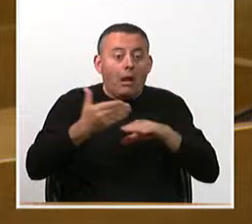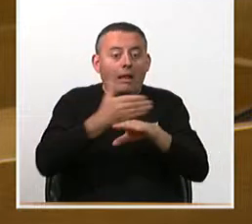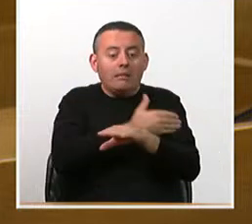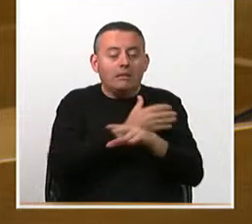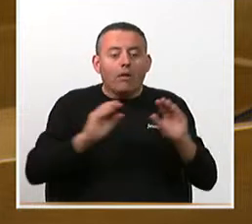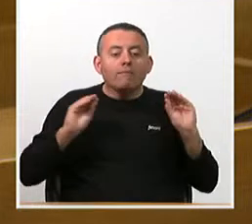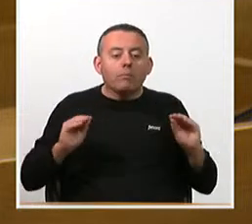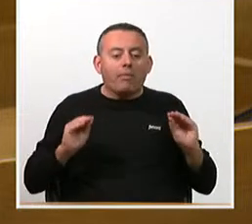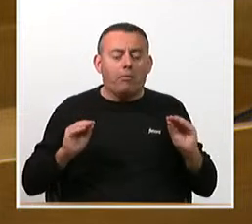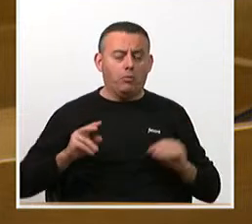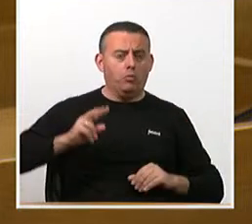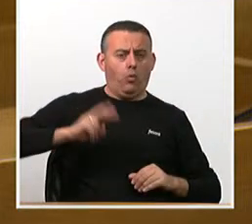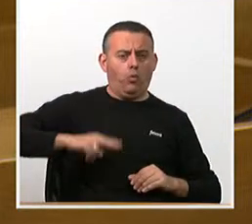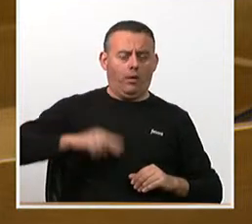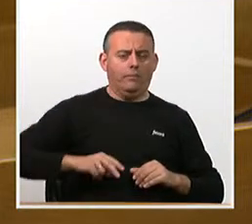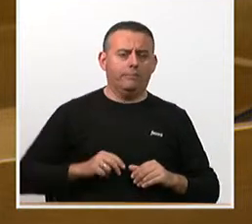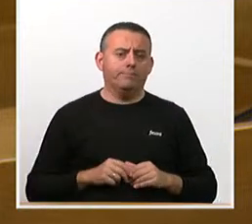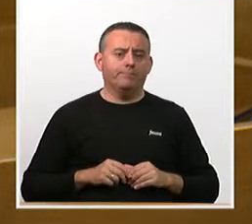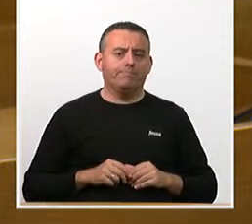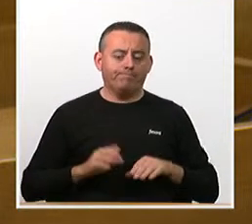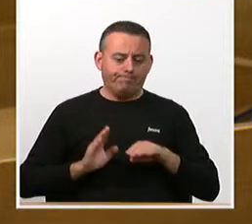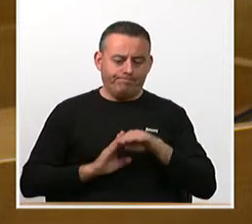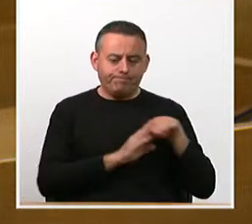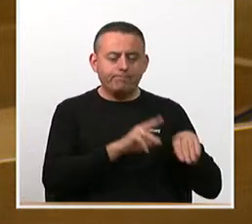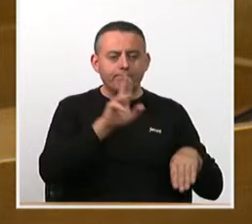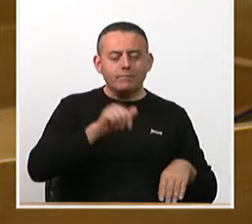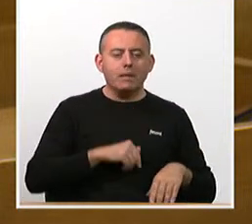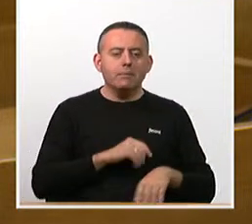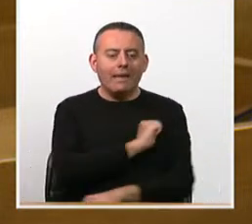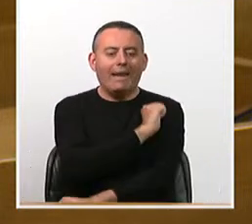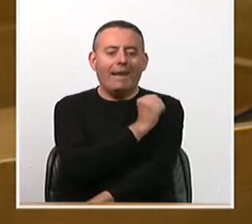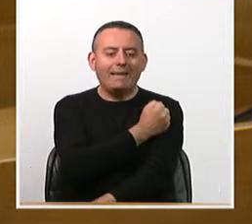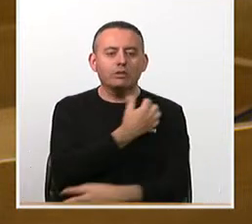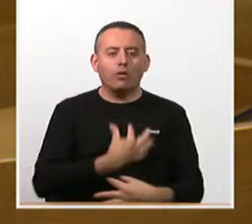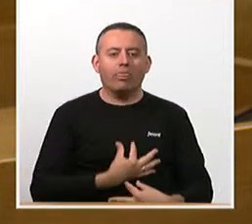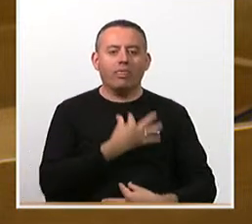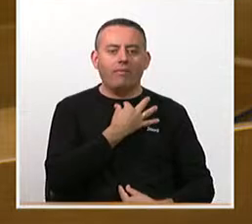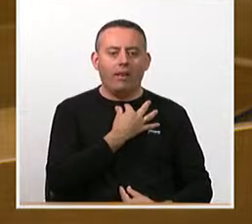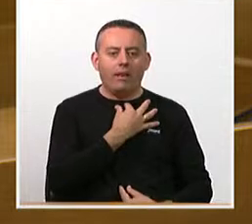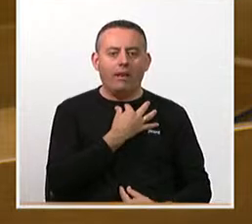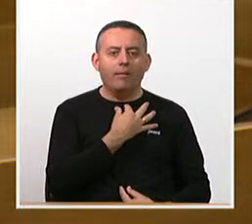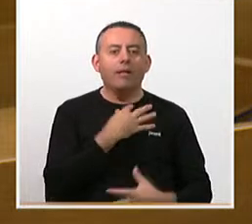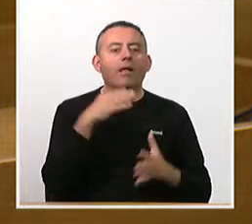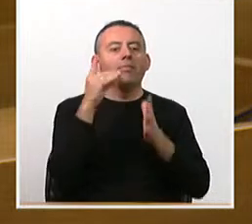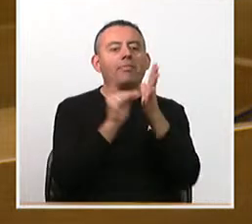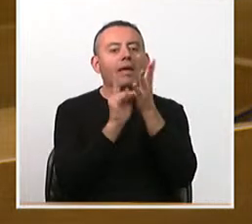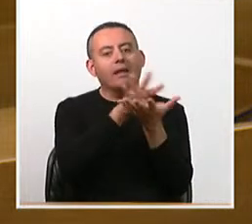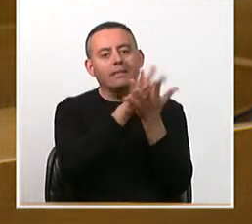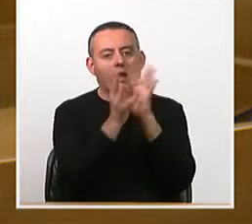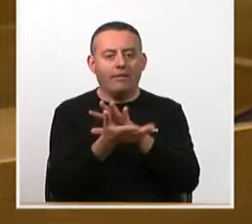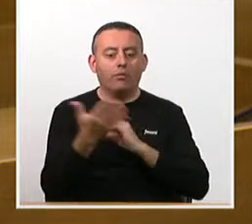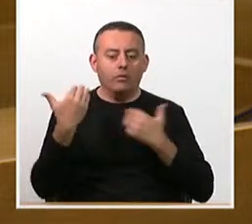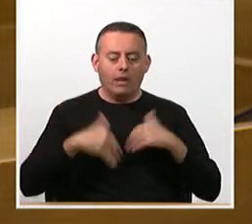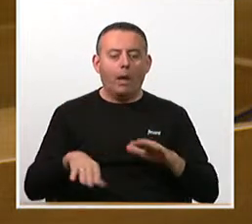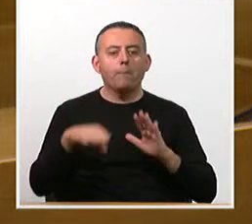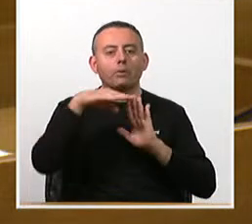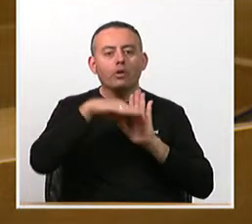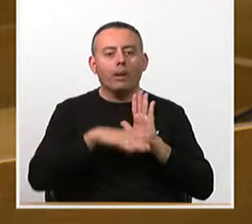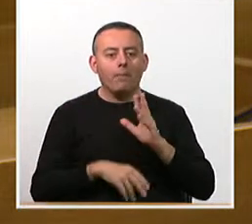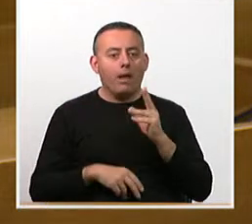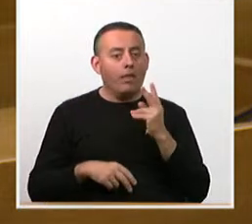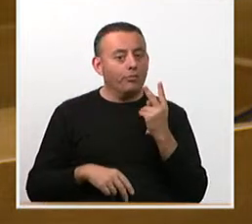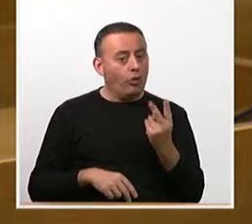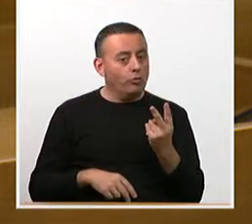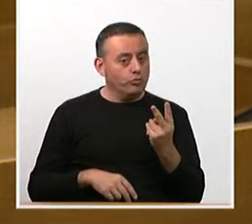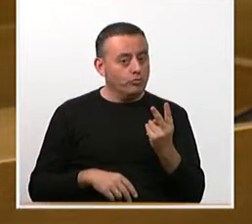la ación de los registros civiles señorías hoy en día Existen dos programas relacionados con el registro